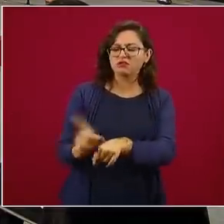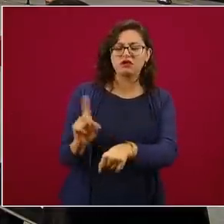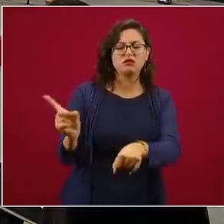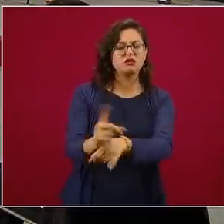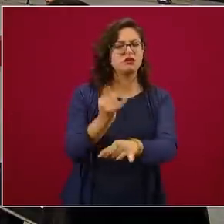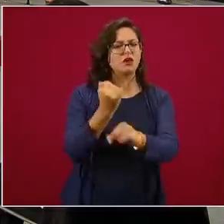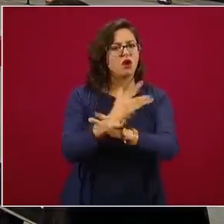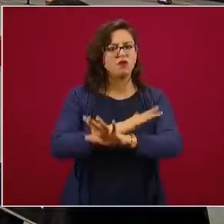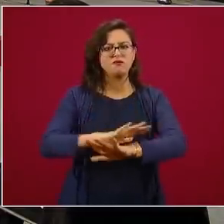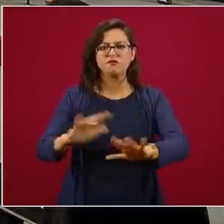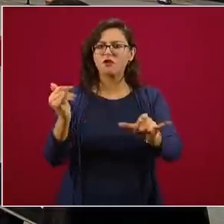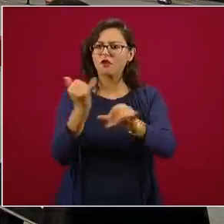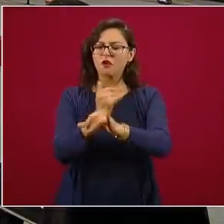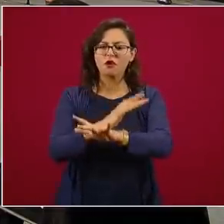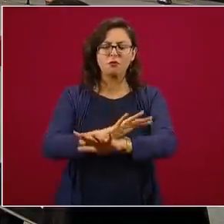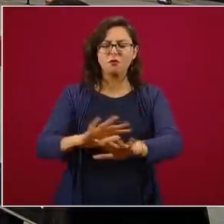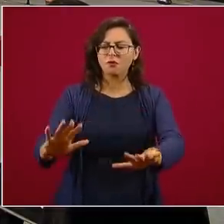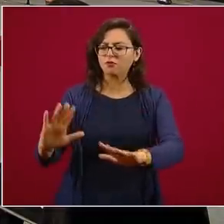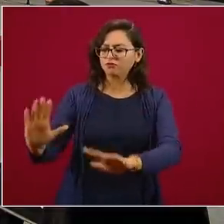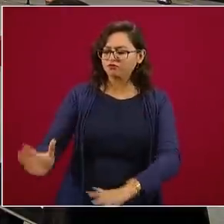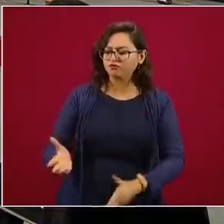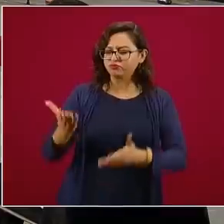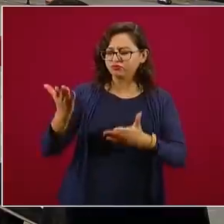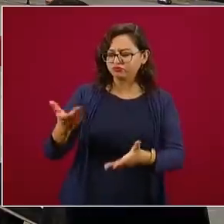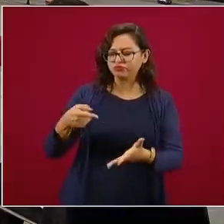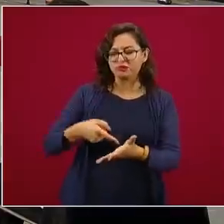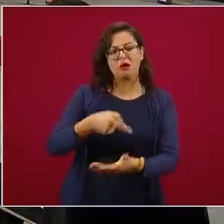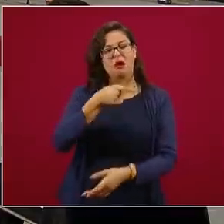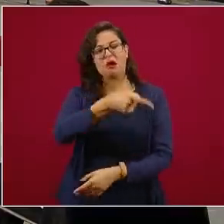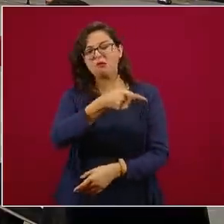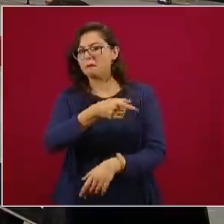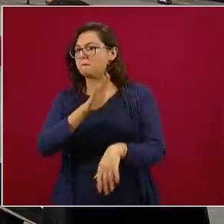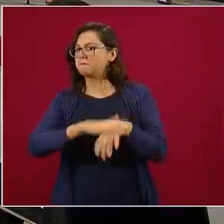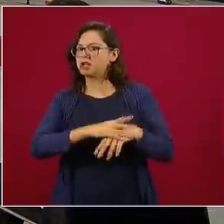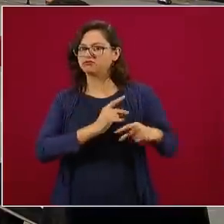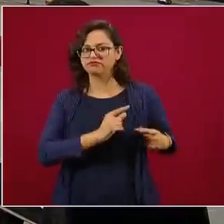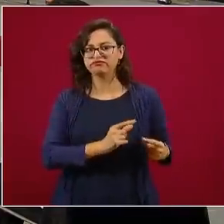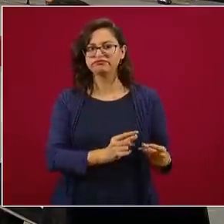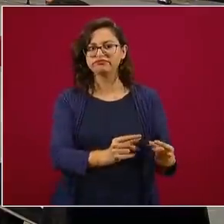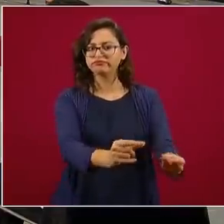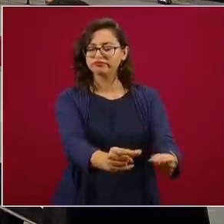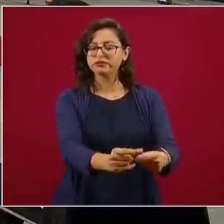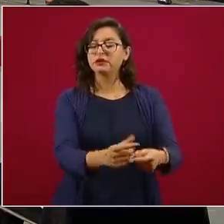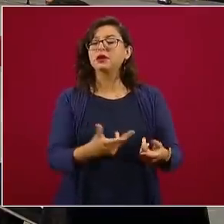ha dado a este caso. De modo